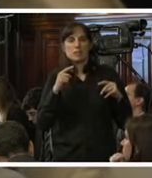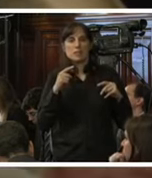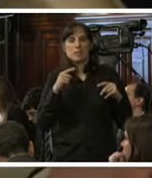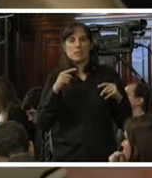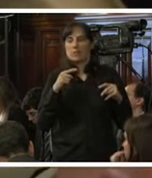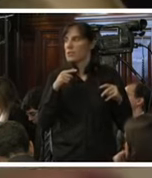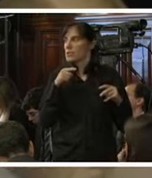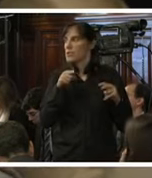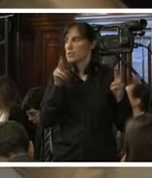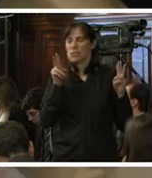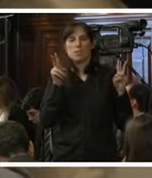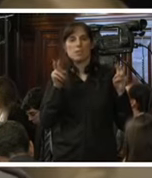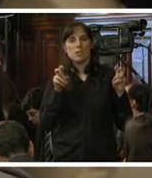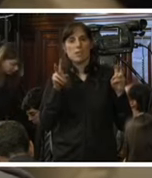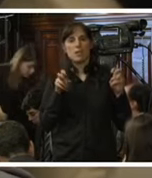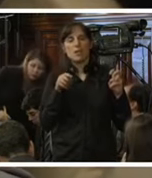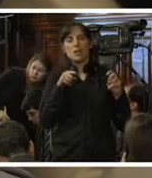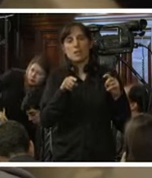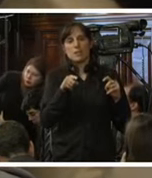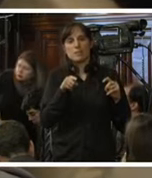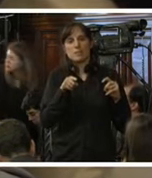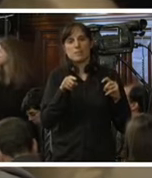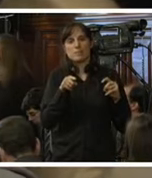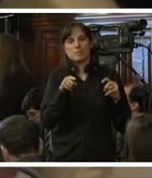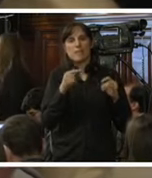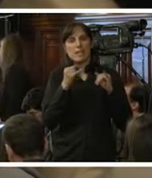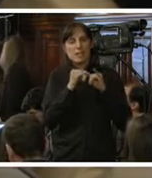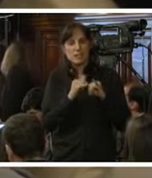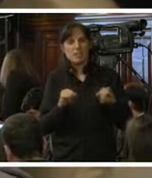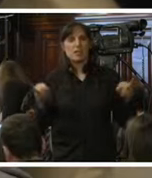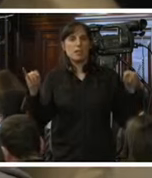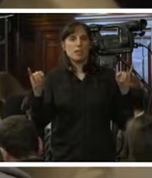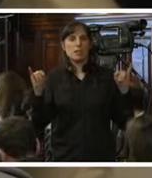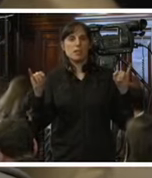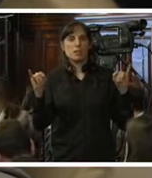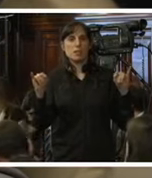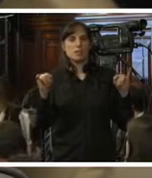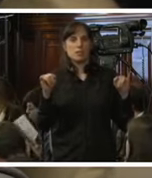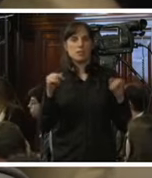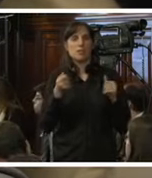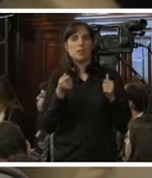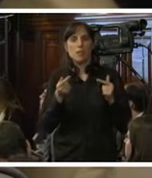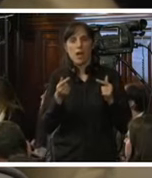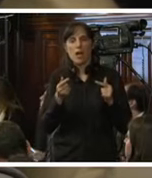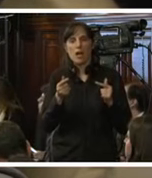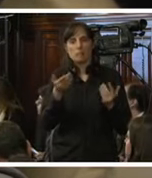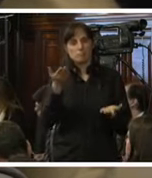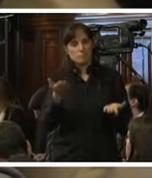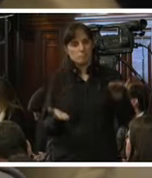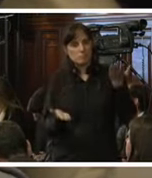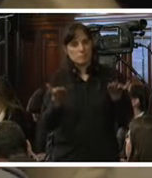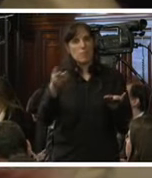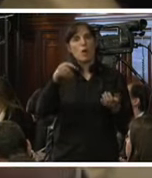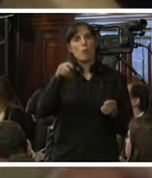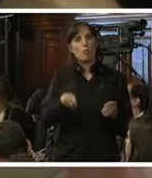íntimamente con el tema de la independencia, digamos, que hace a la garantía de imparcialidad de los jueces. O